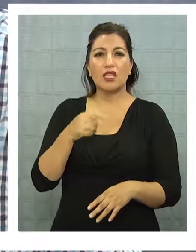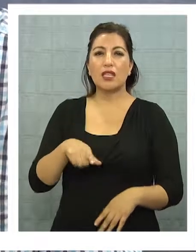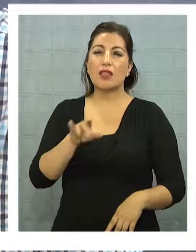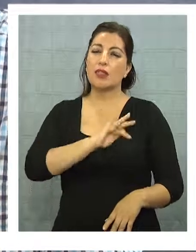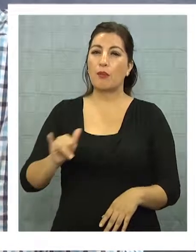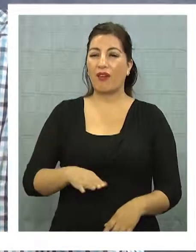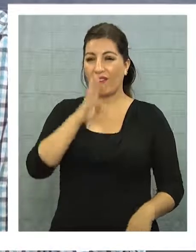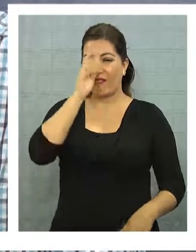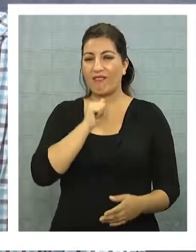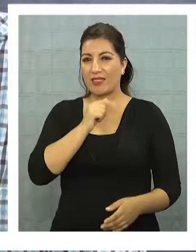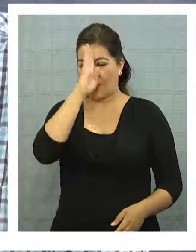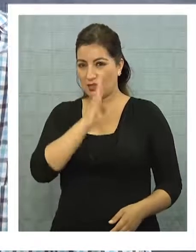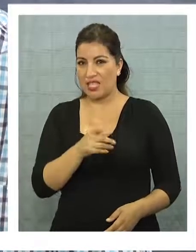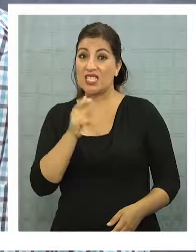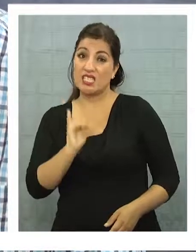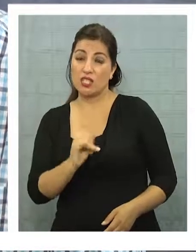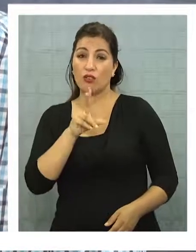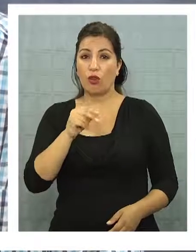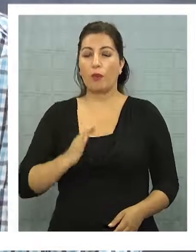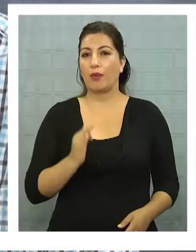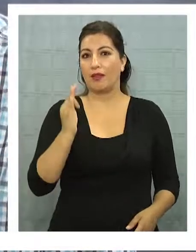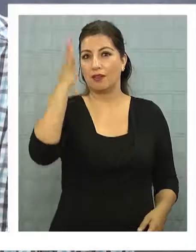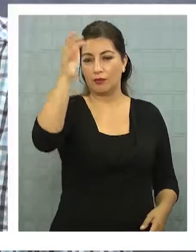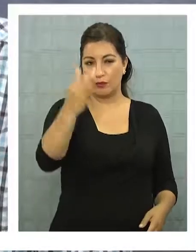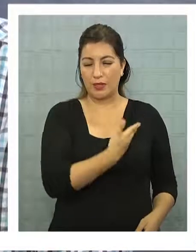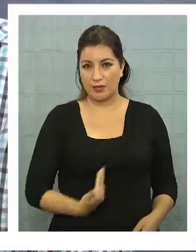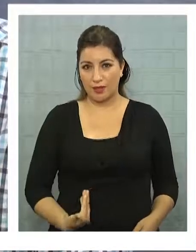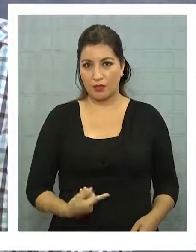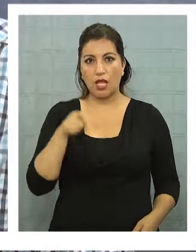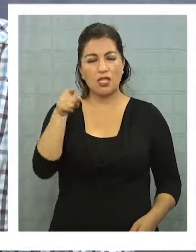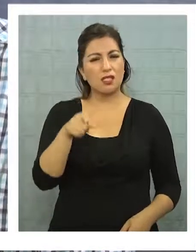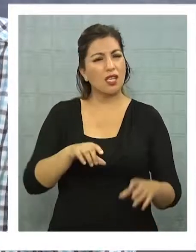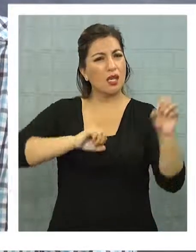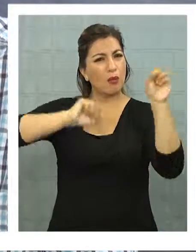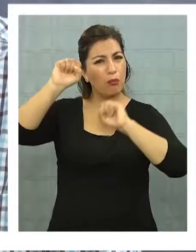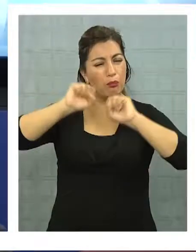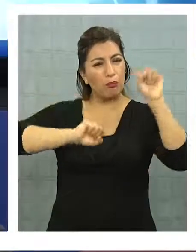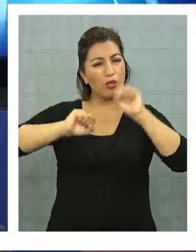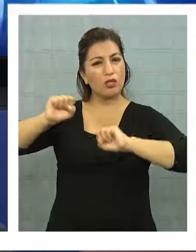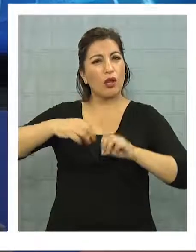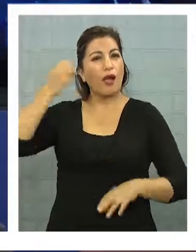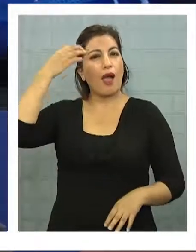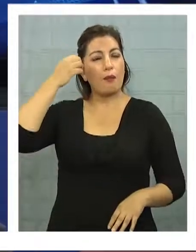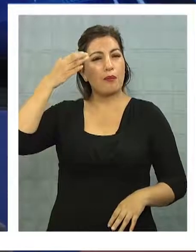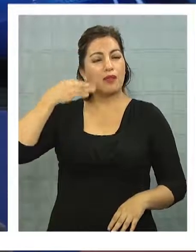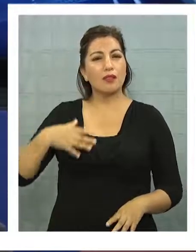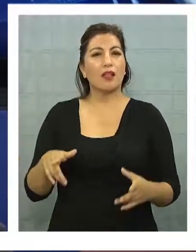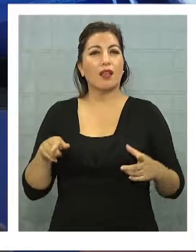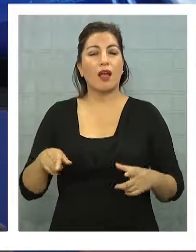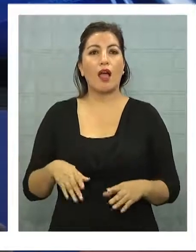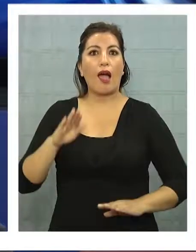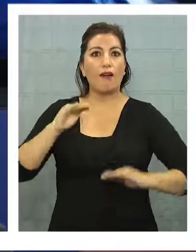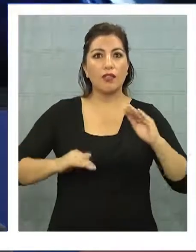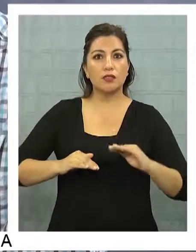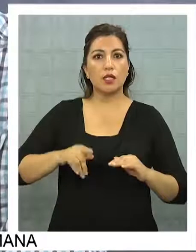representantes populares. Pero yo, pero como a todos les afecta el plazo, tanto a los diputados, senadores, como a